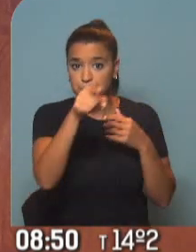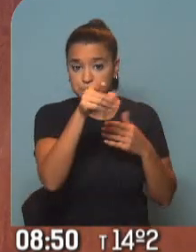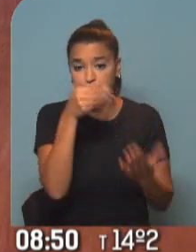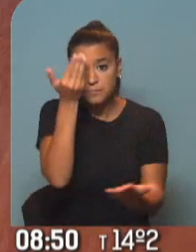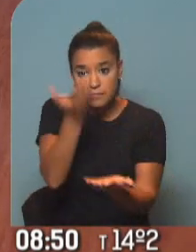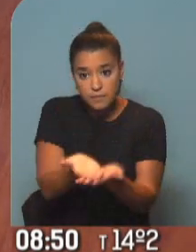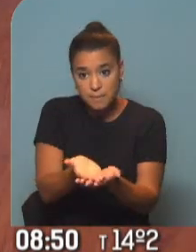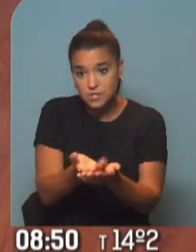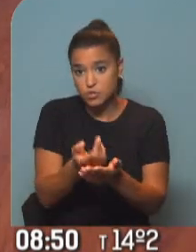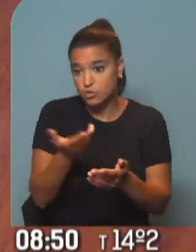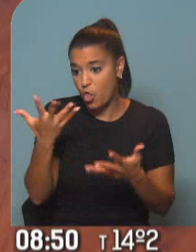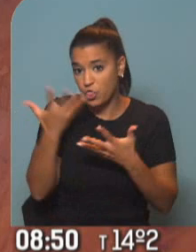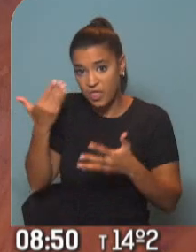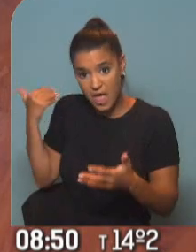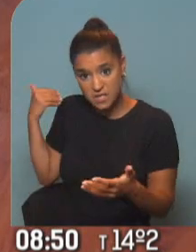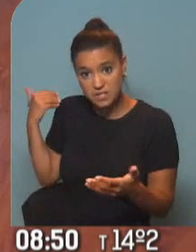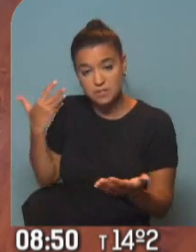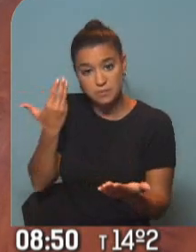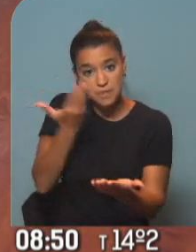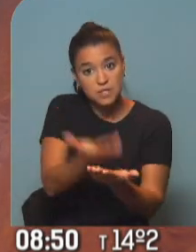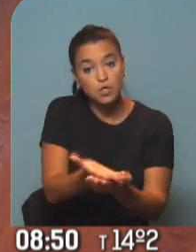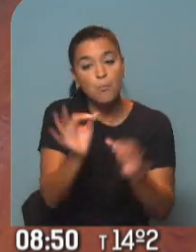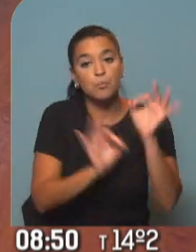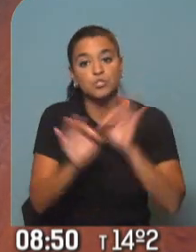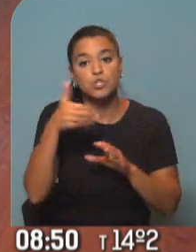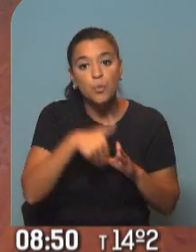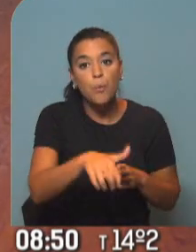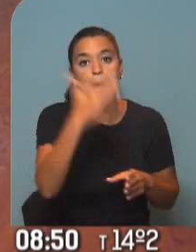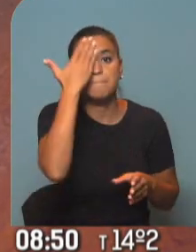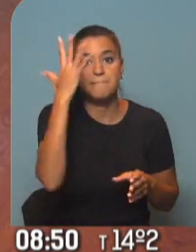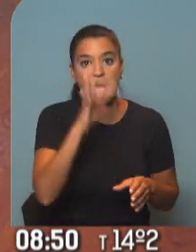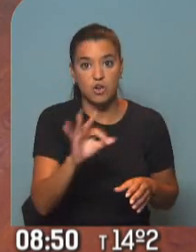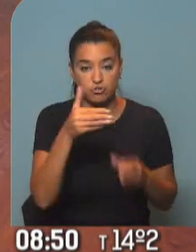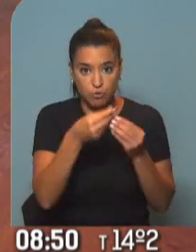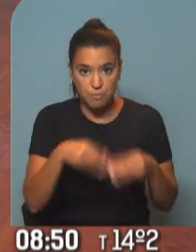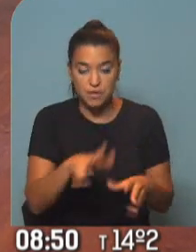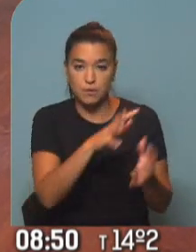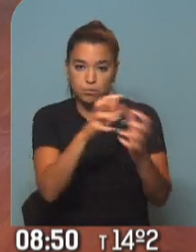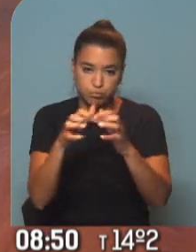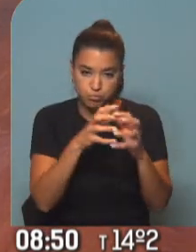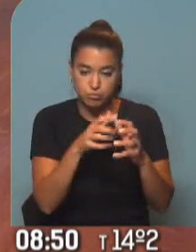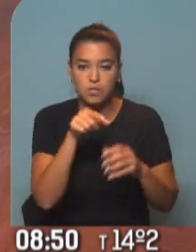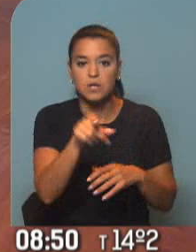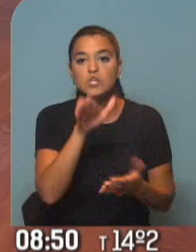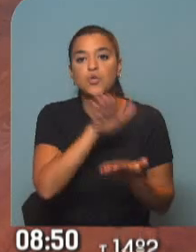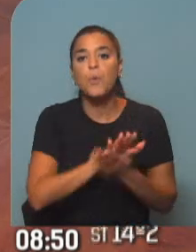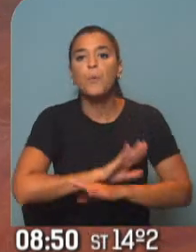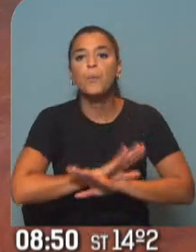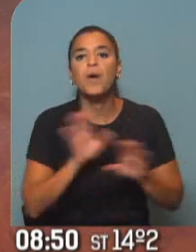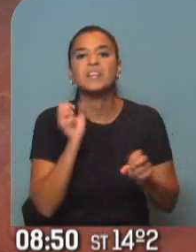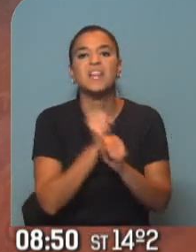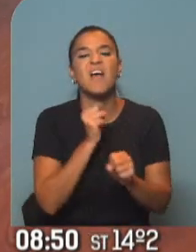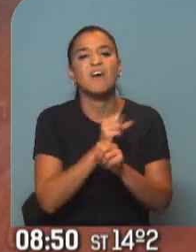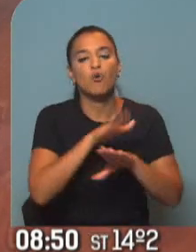hace muy pocos días un proyecto que seguramente se discutirá a partir de marzo pero que tiene que ver con terminar con el trabajo